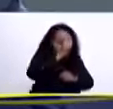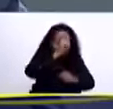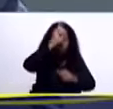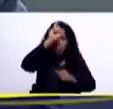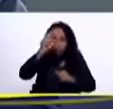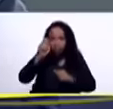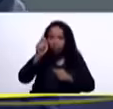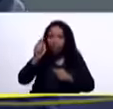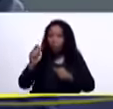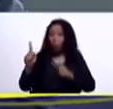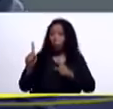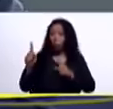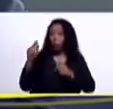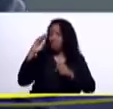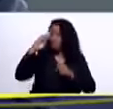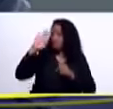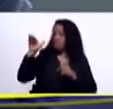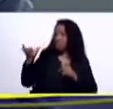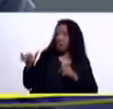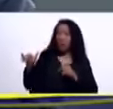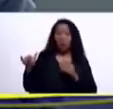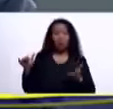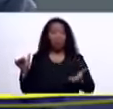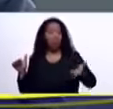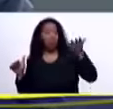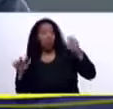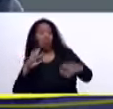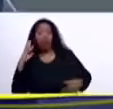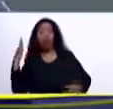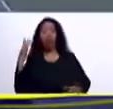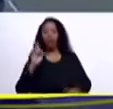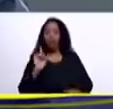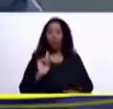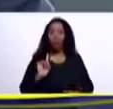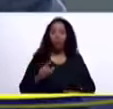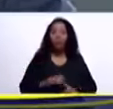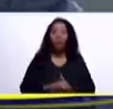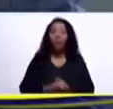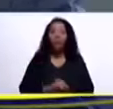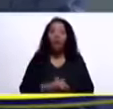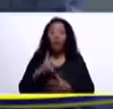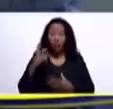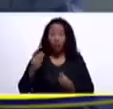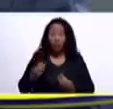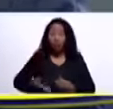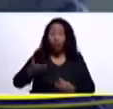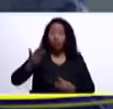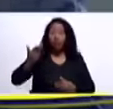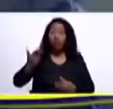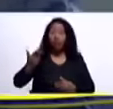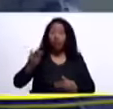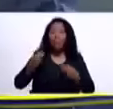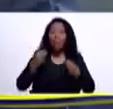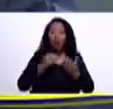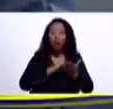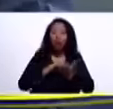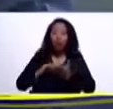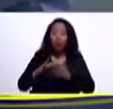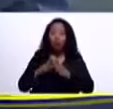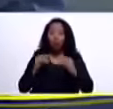menos. También fue fundamental para la vida del país. Luego vino,